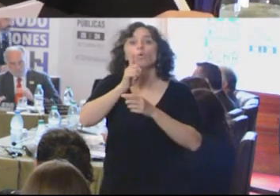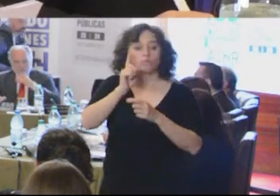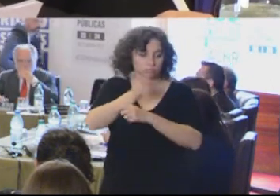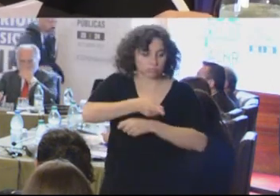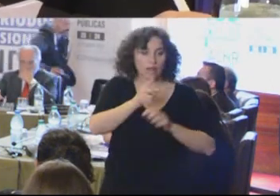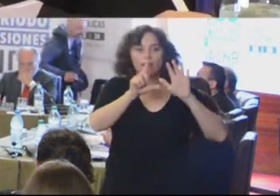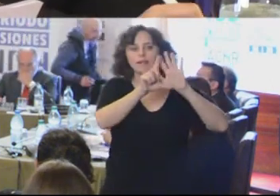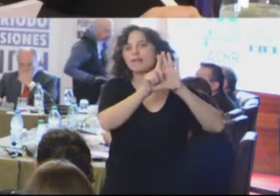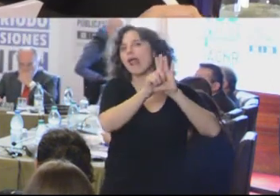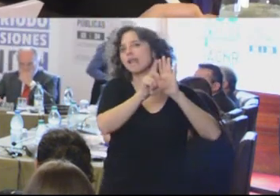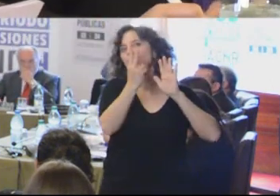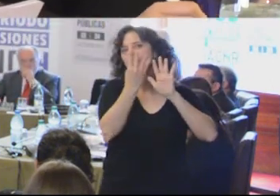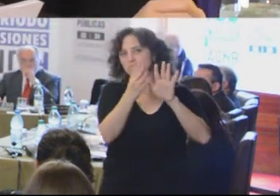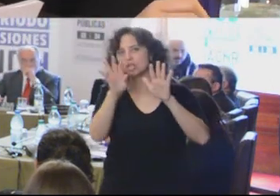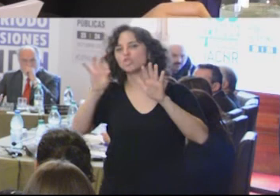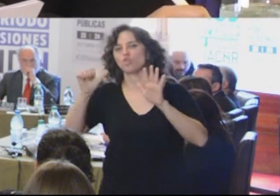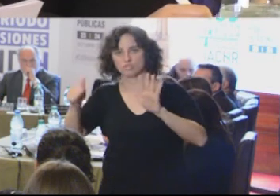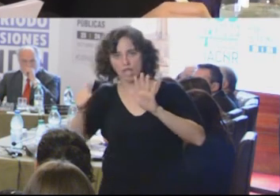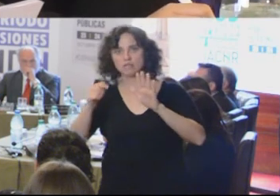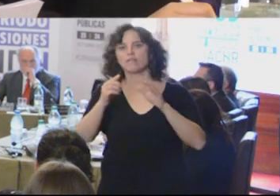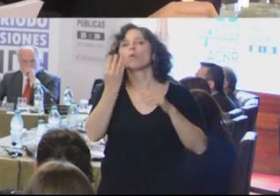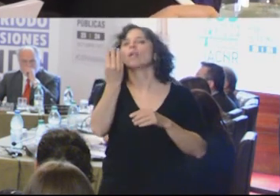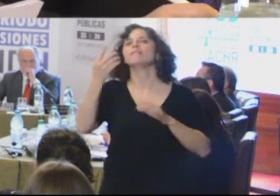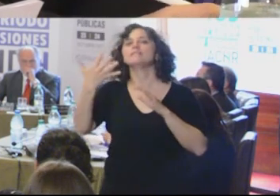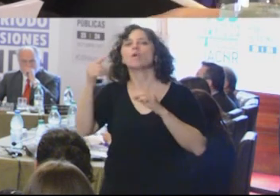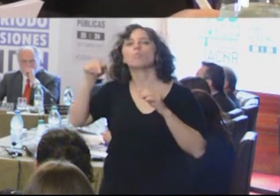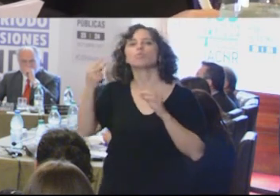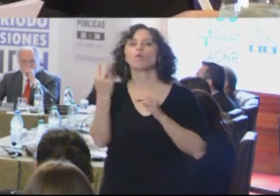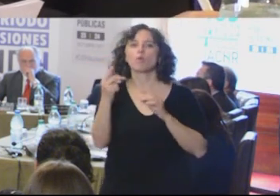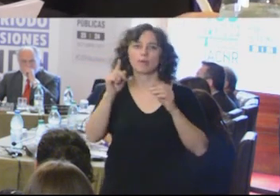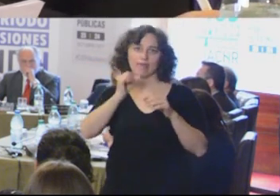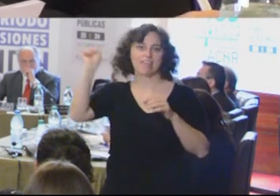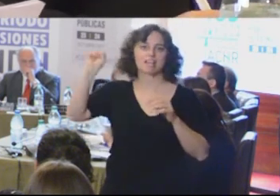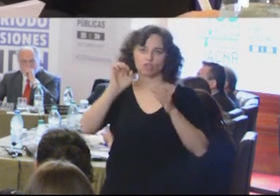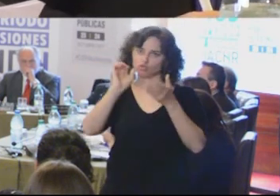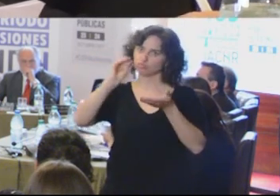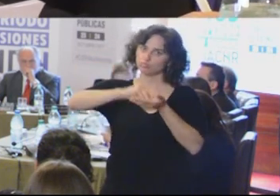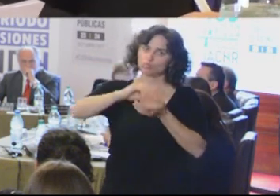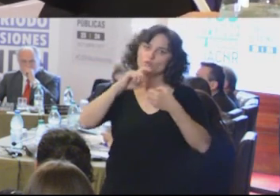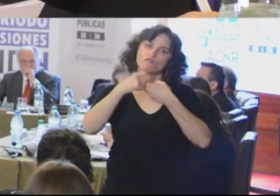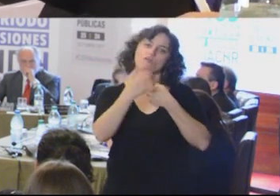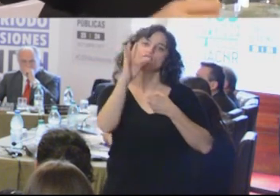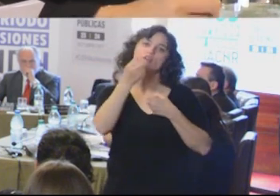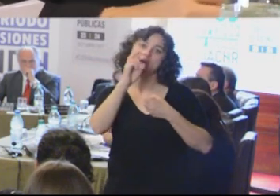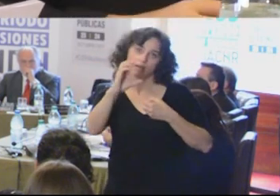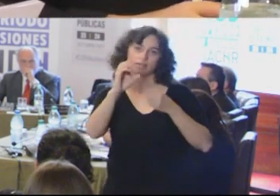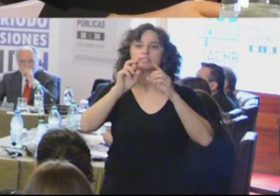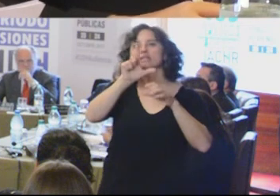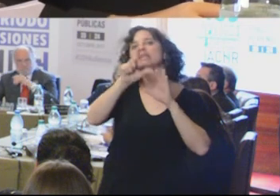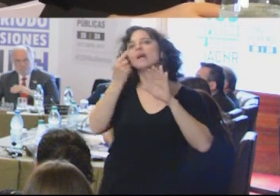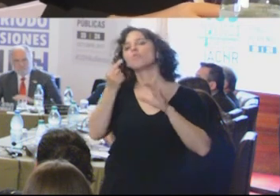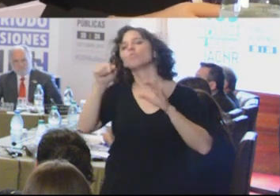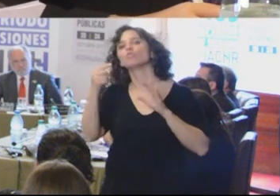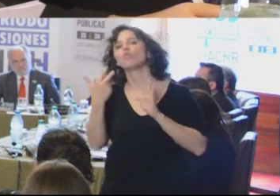906 es de 45.2 para delitos cometidos por las farc y de 71.3 para delitos